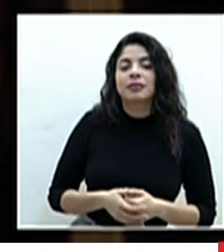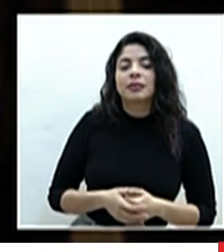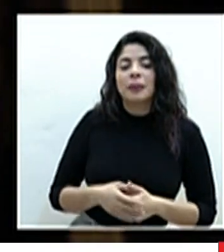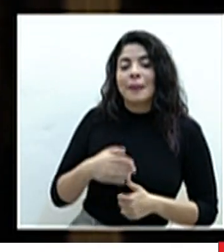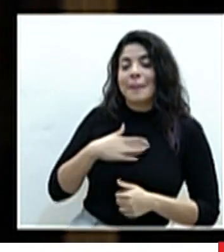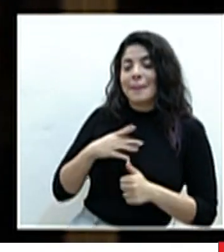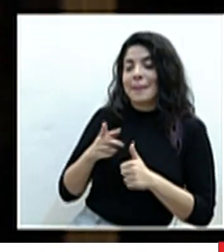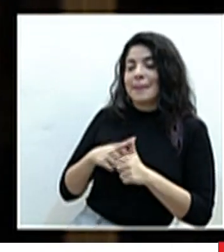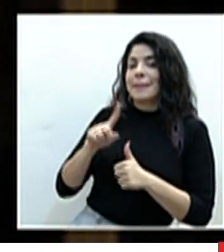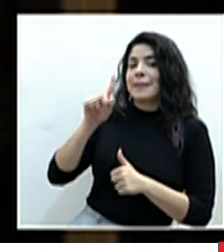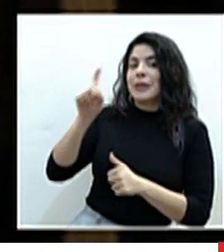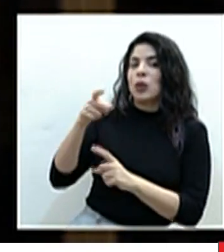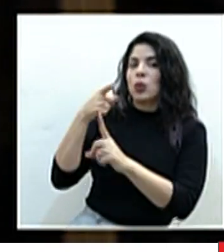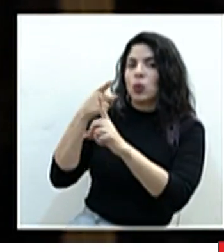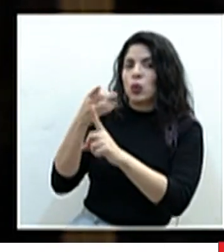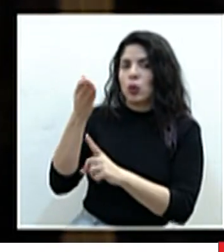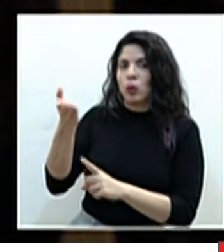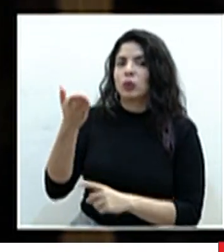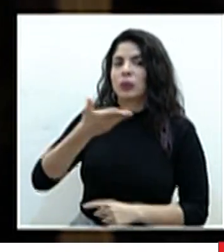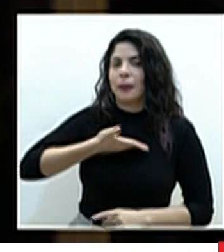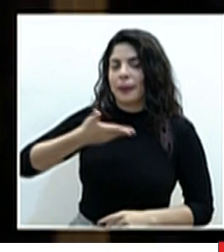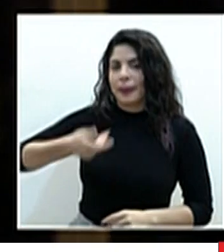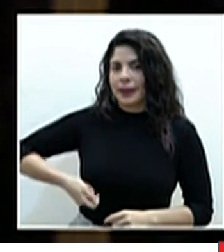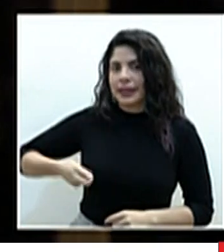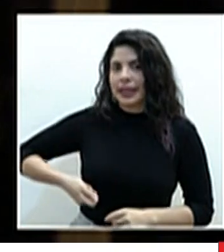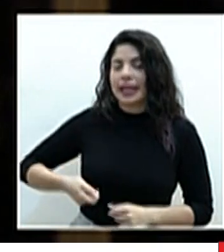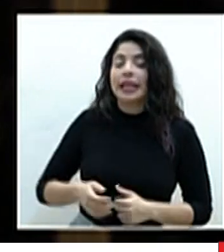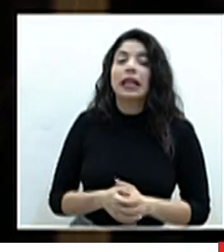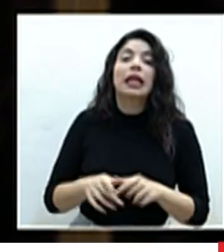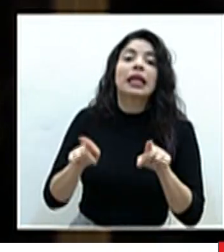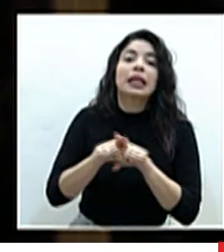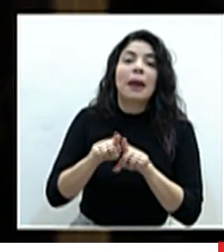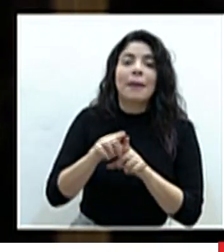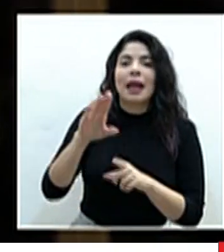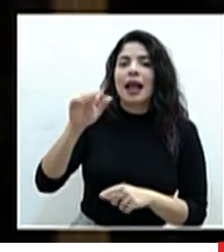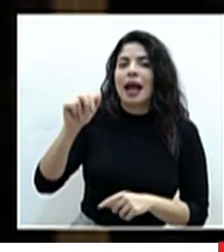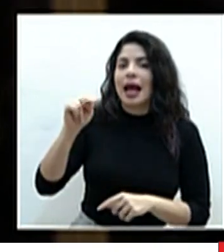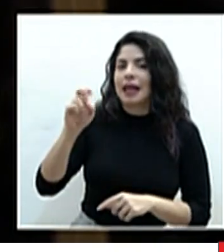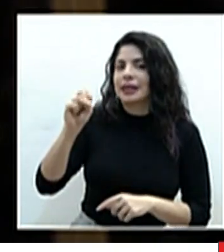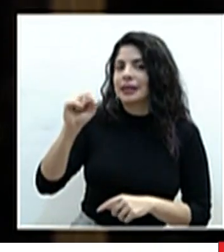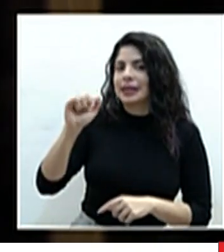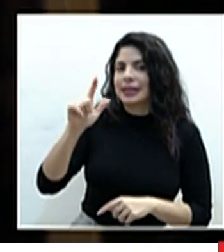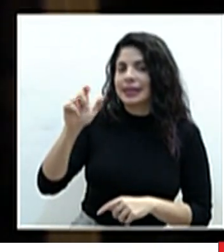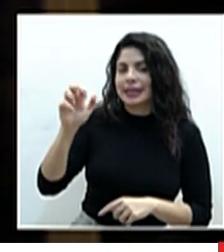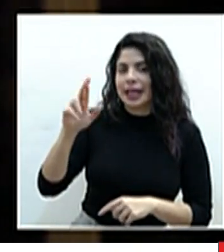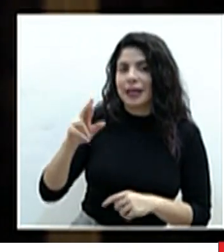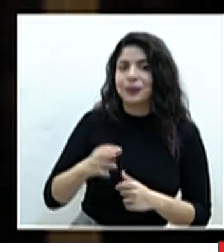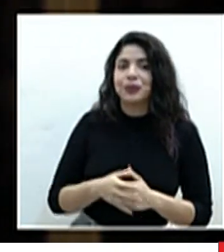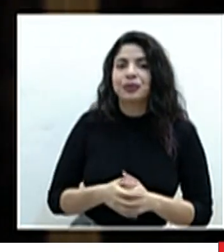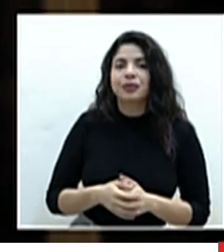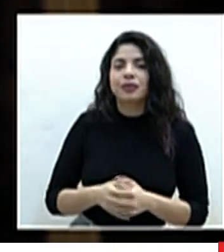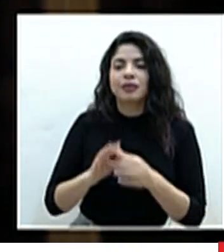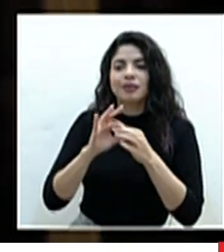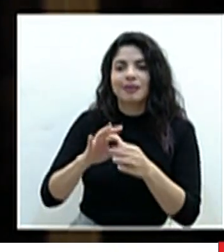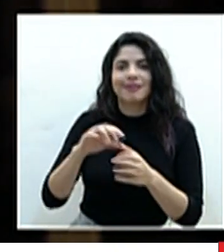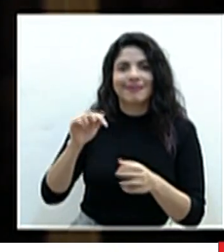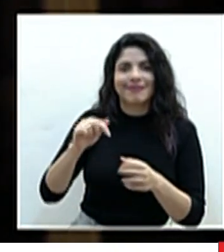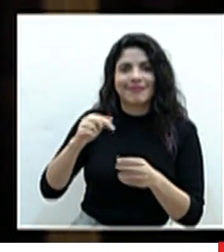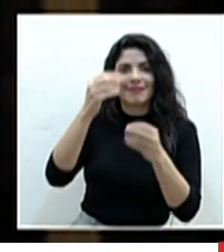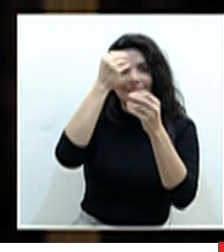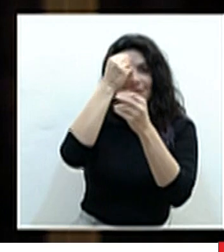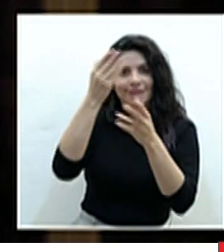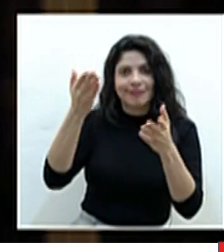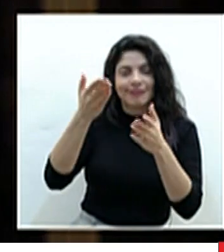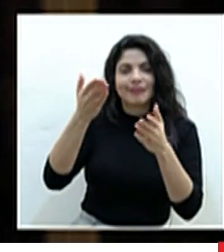Mi primera pregunta va dirigida a usted, señor presidente, y también al señor canciller. En el marco de este anuncio de